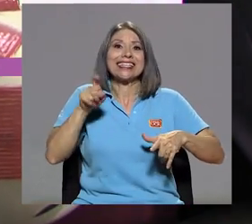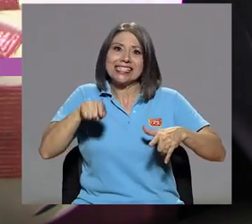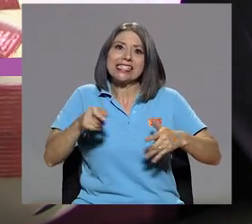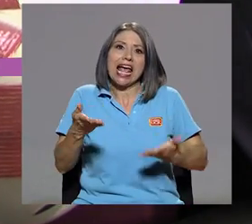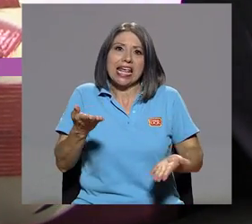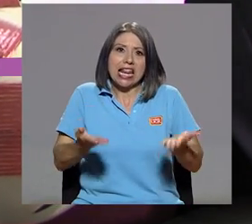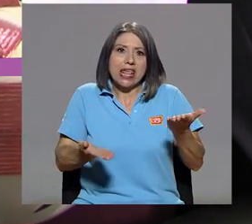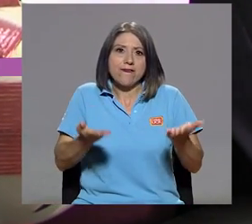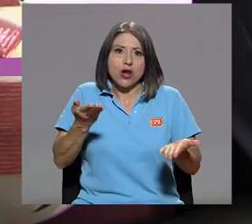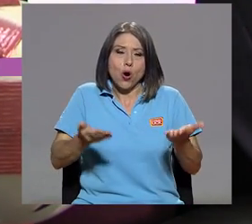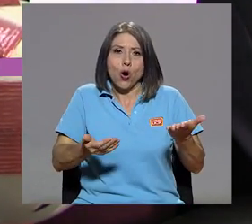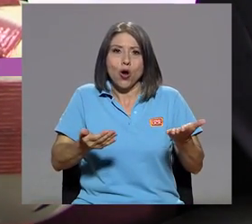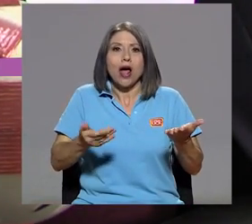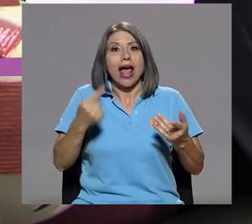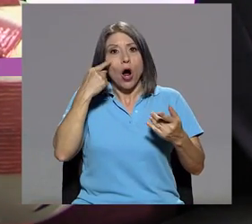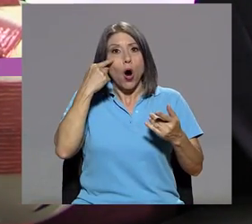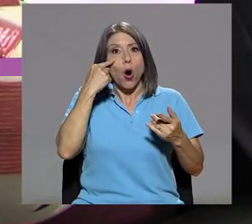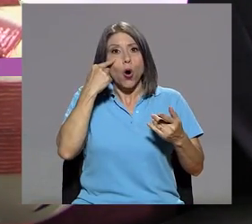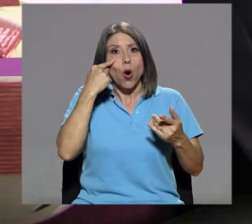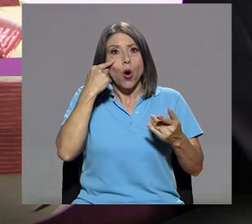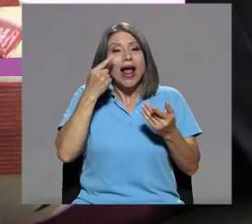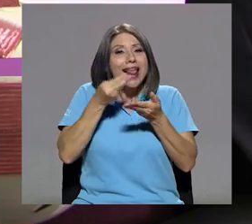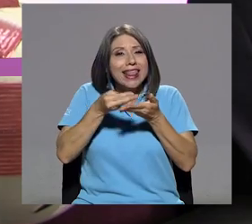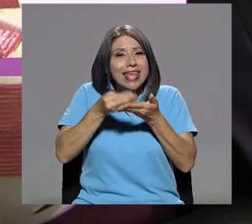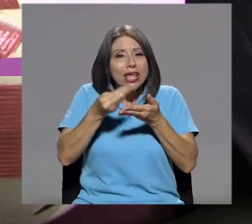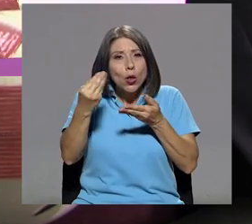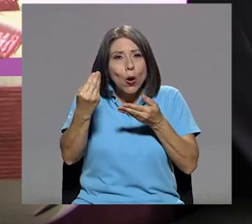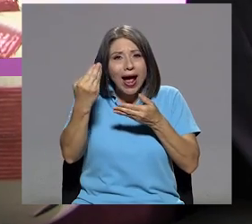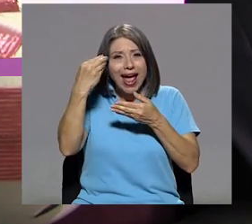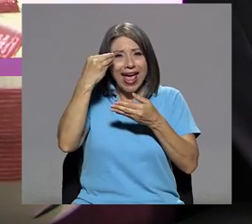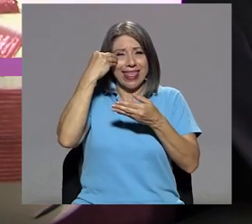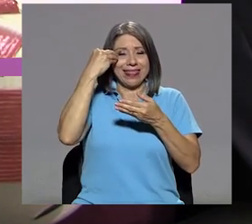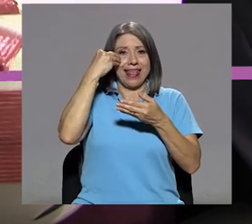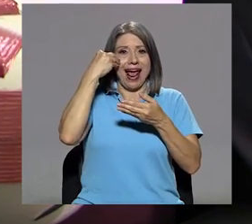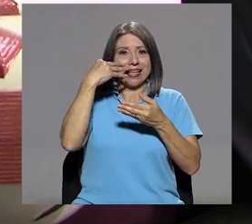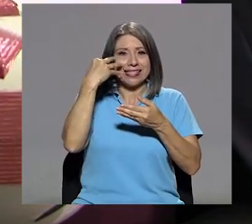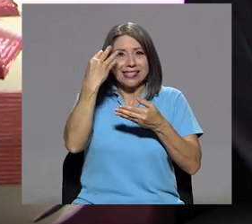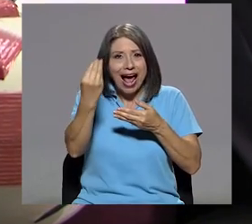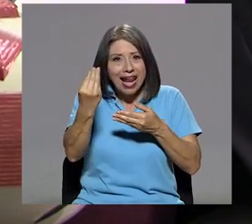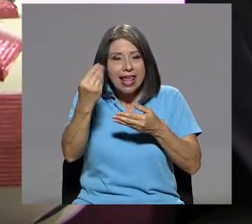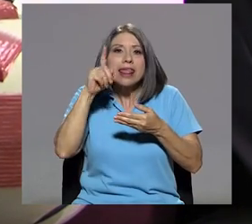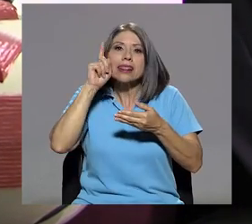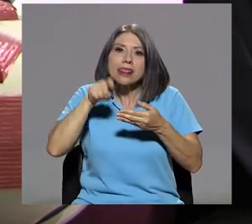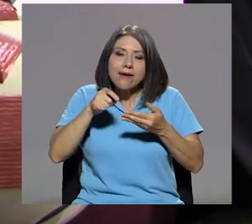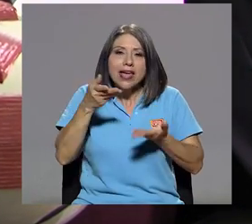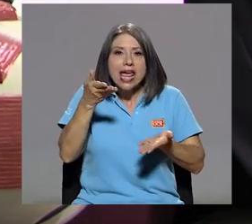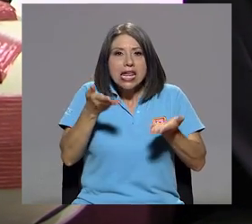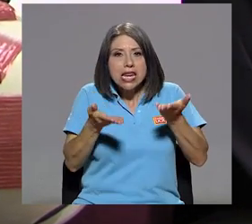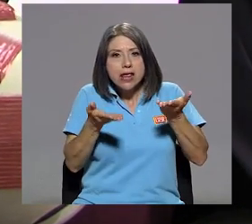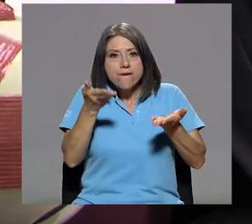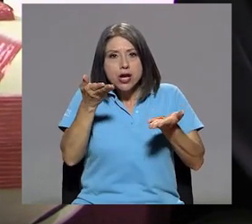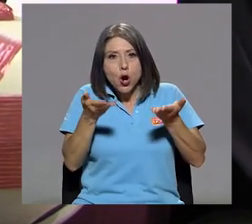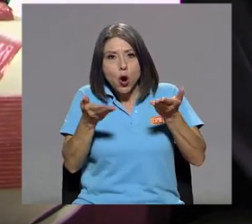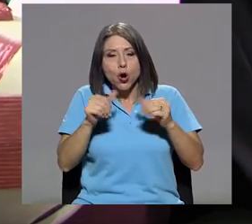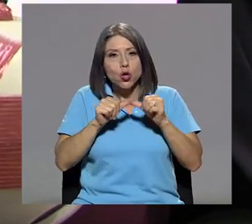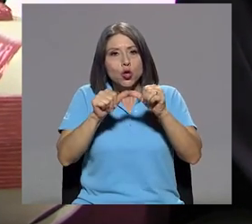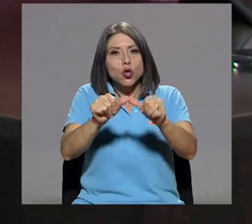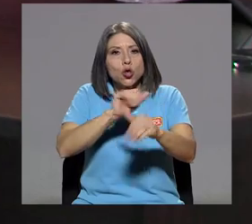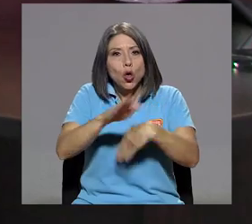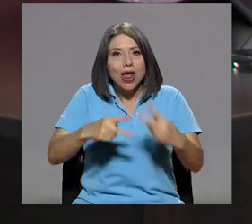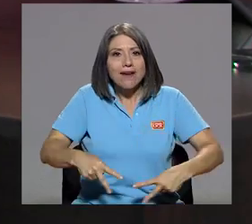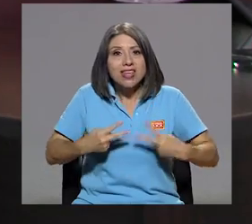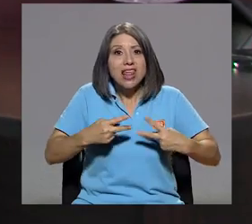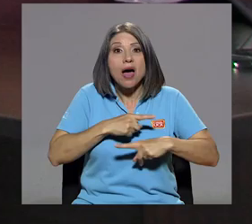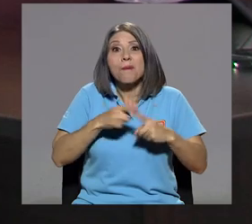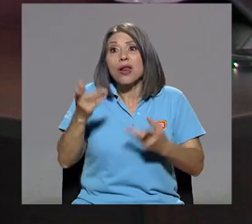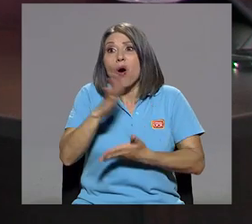Entonces, ese equilibrio entre cuánto líquido le entra al ojo y cuánto líquido le sale, se tiene que permanecer constante a lo largo de la vida. En el momento que uno de los dos